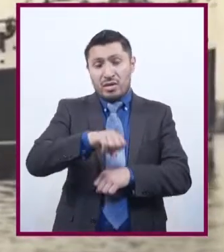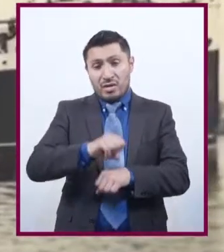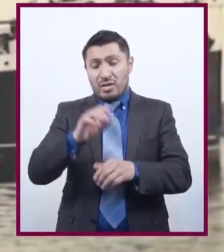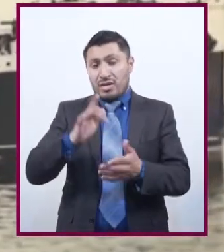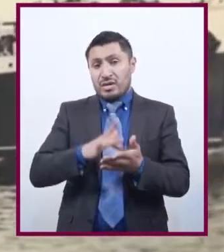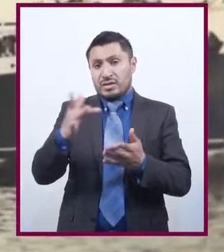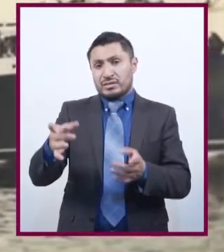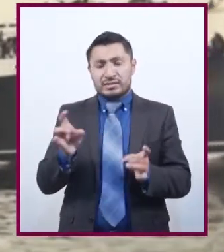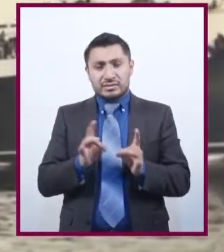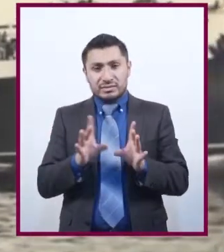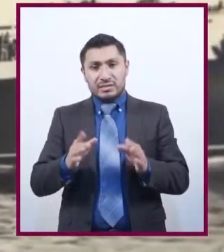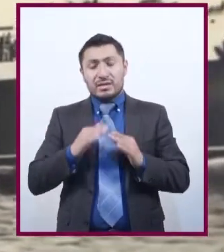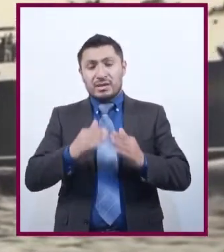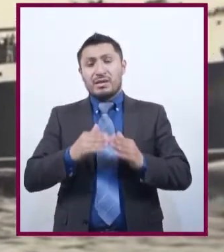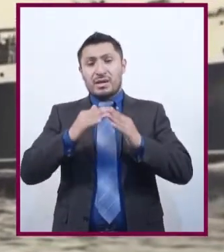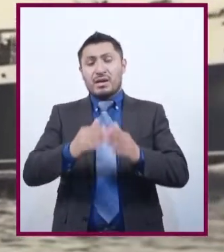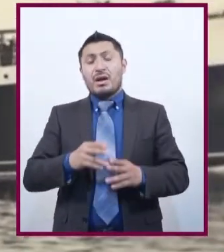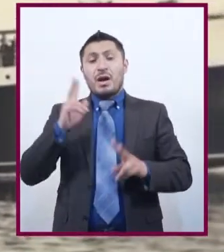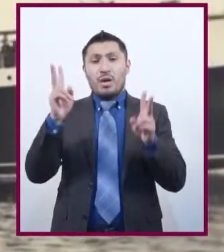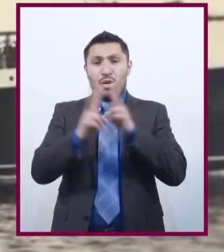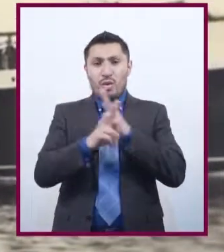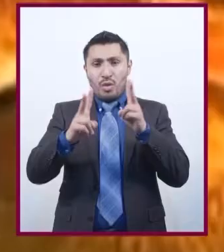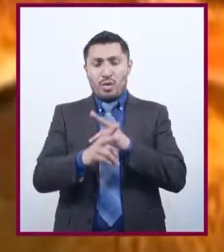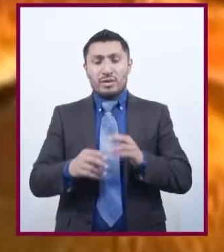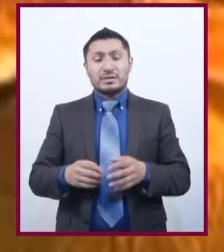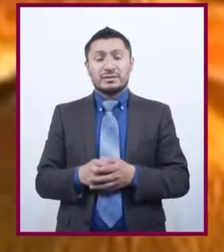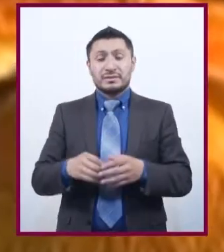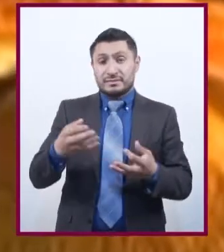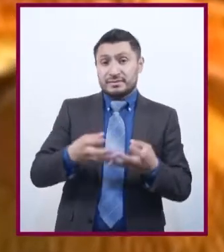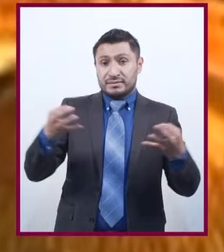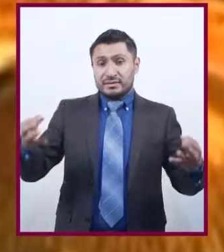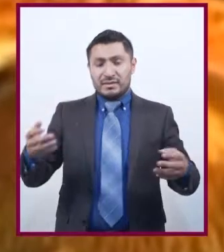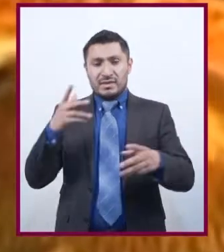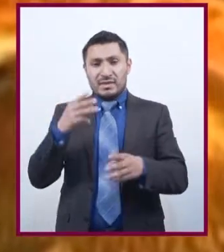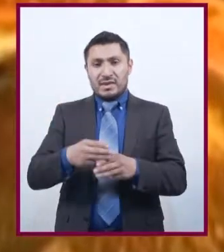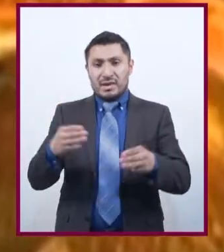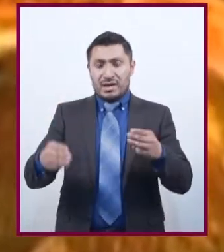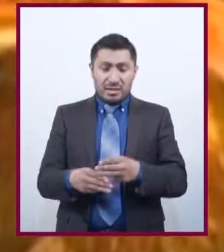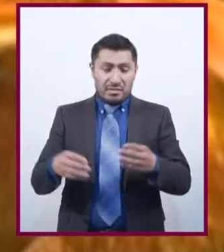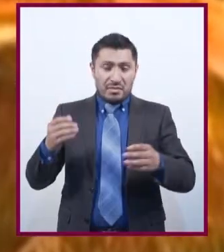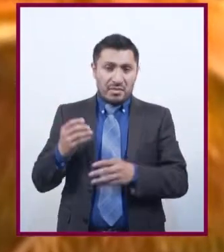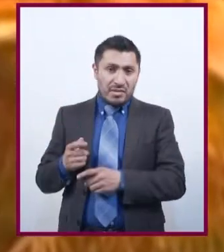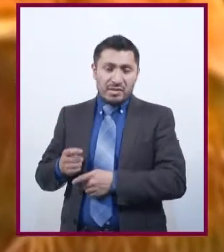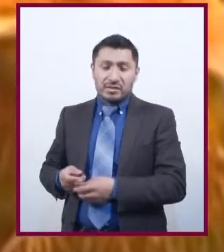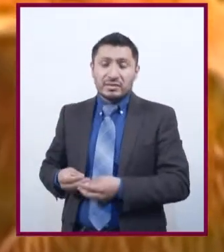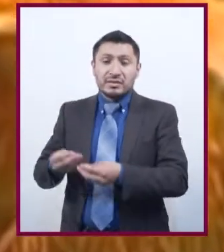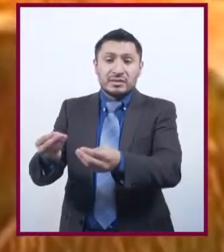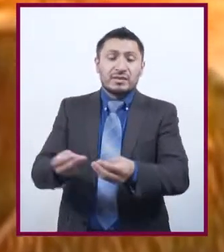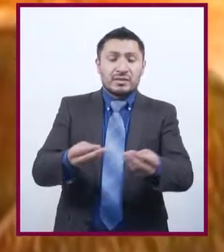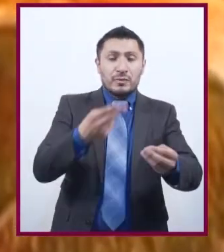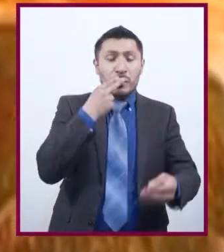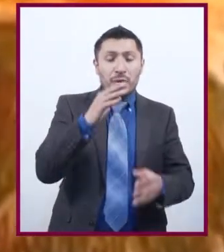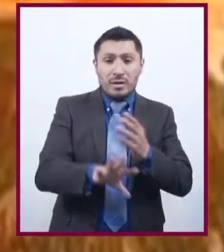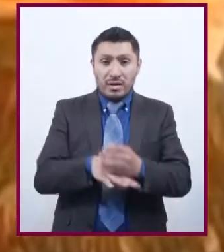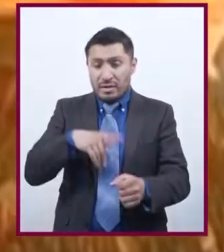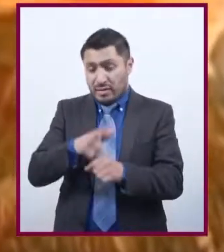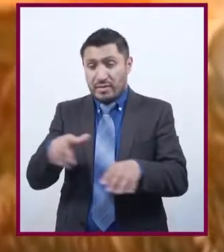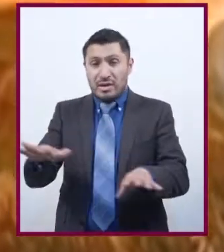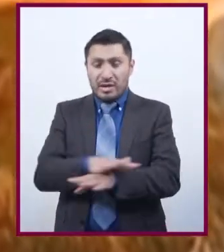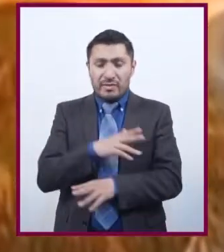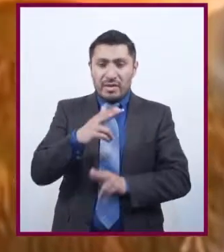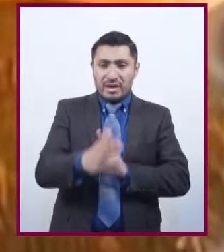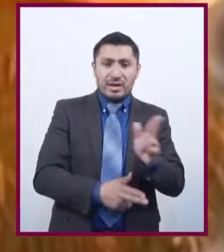redujeron a una gracias a la aparición de los barcos de vapor por tierra el traslado de mercancías mediante el uso de animales